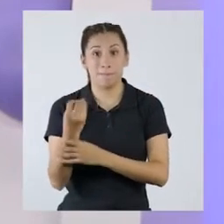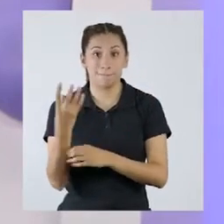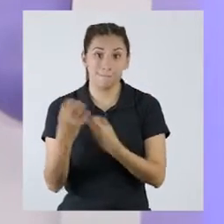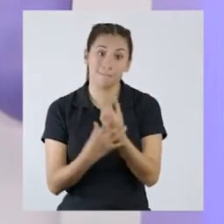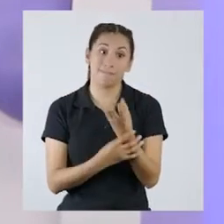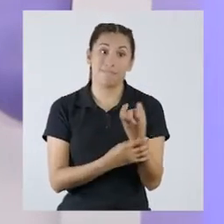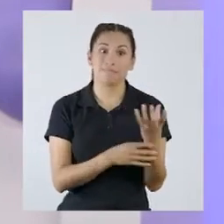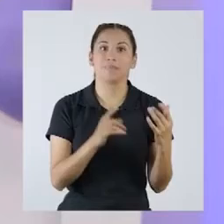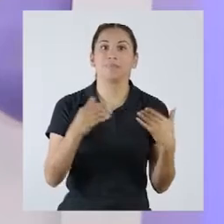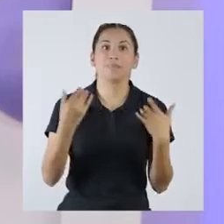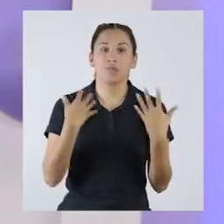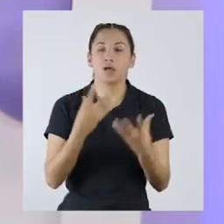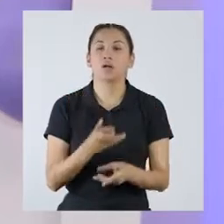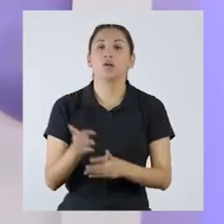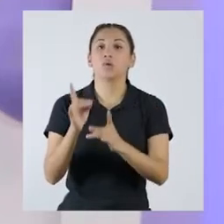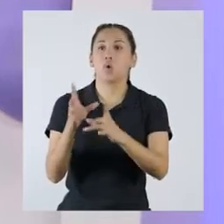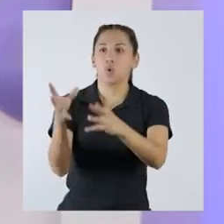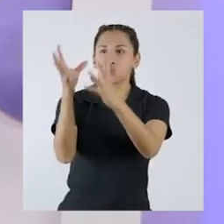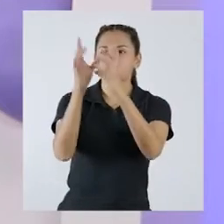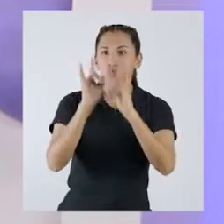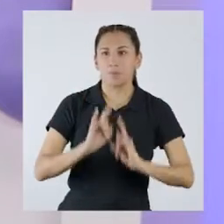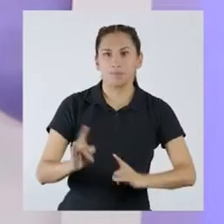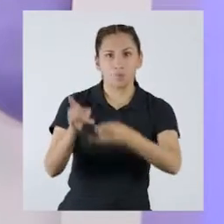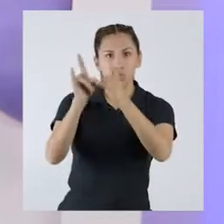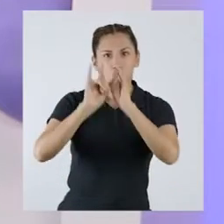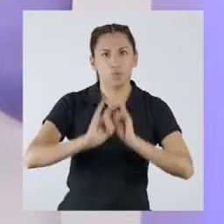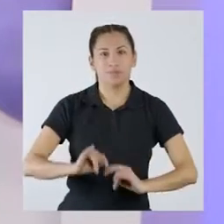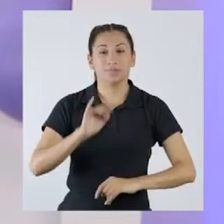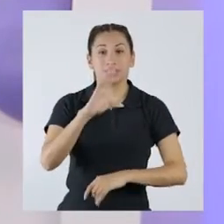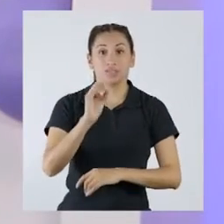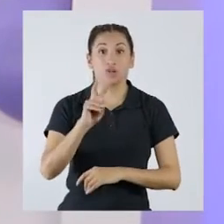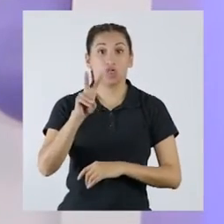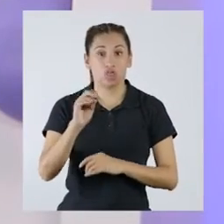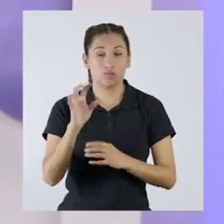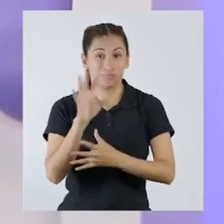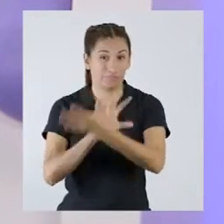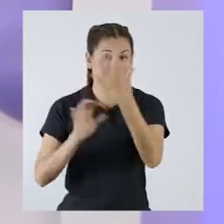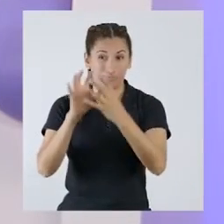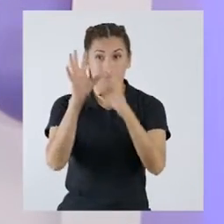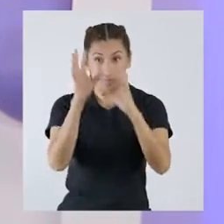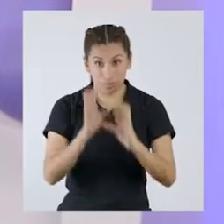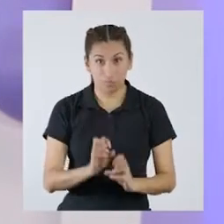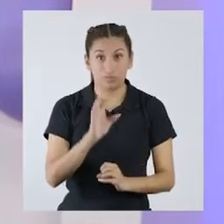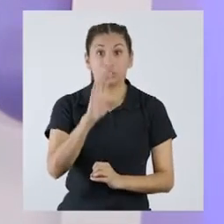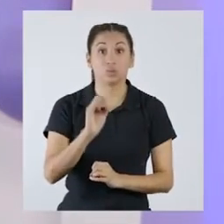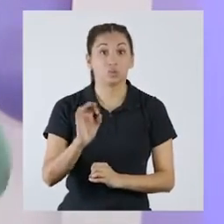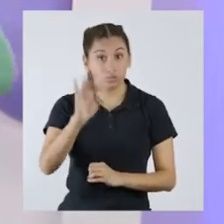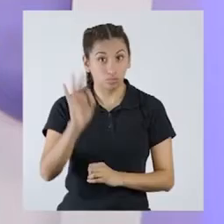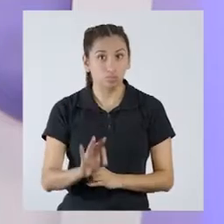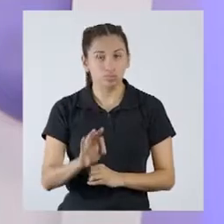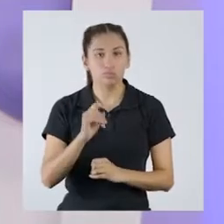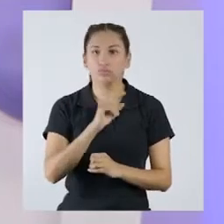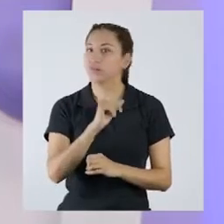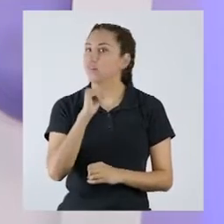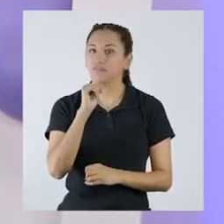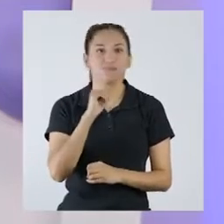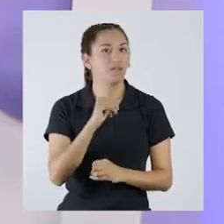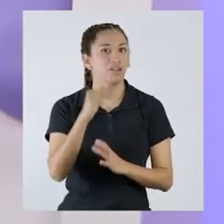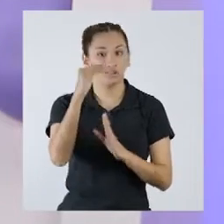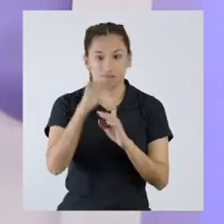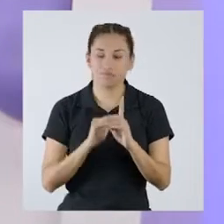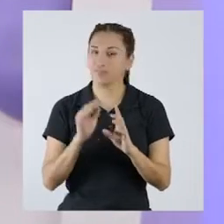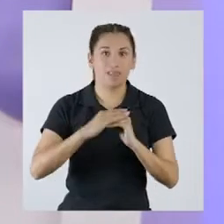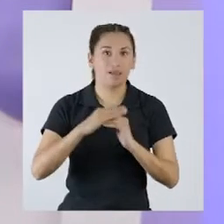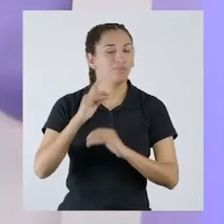retiran cerca del 50% del CO2 emitido por las actividades humanas, no se ha logrado reducir